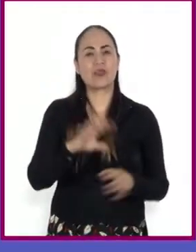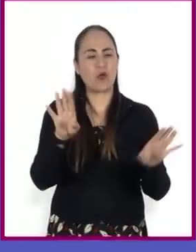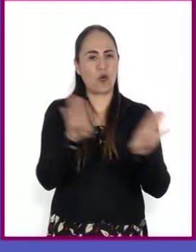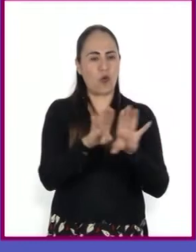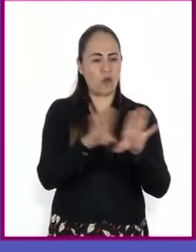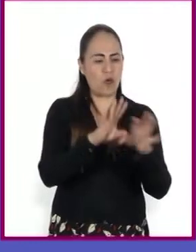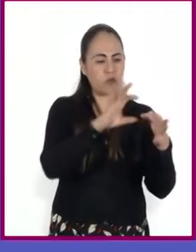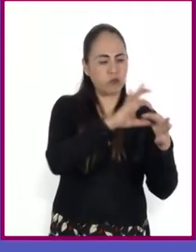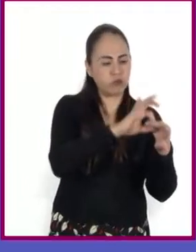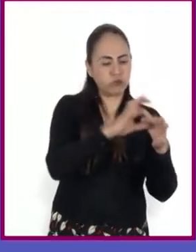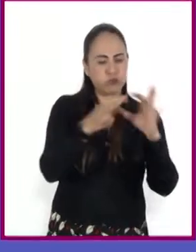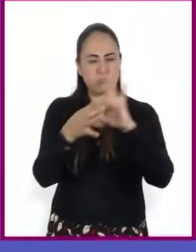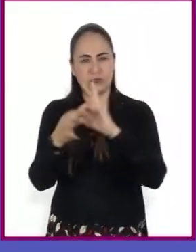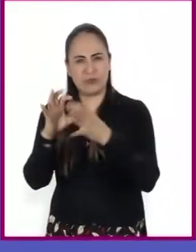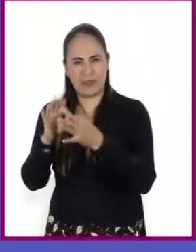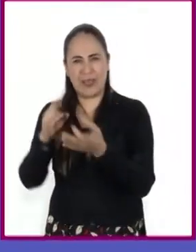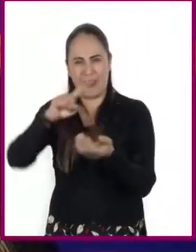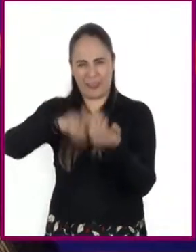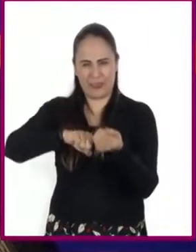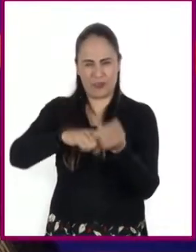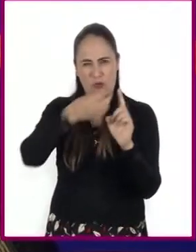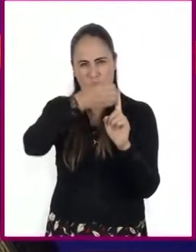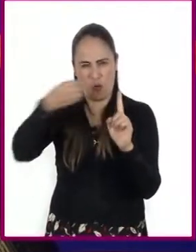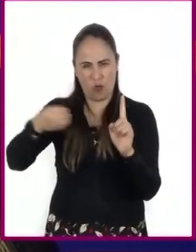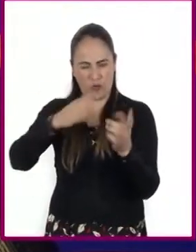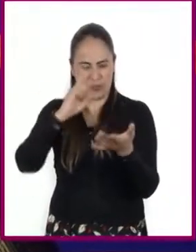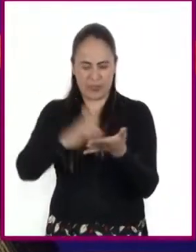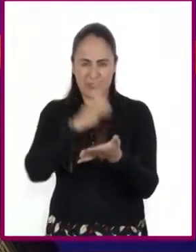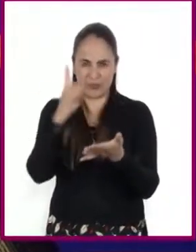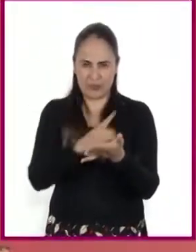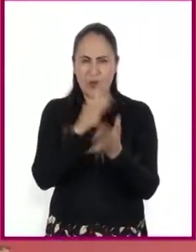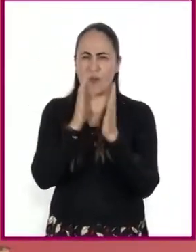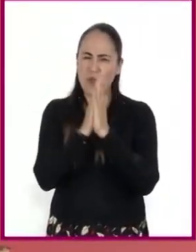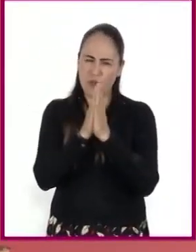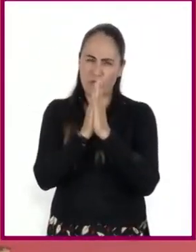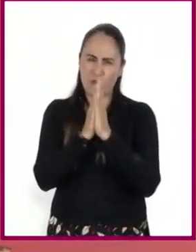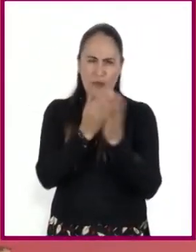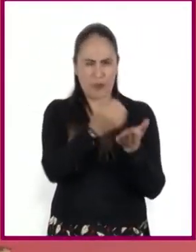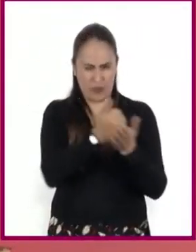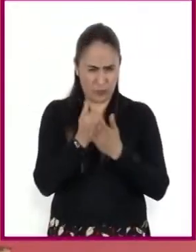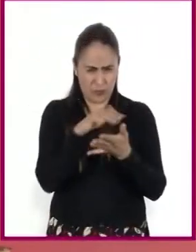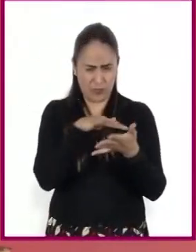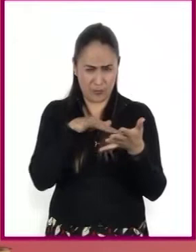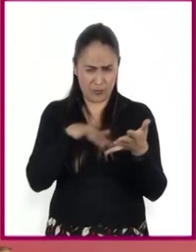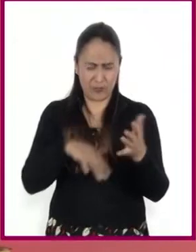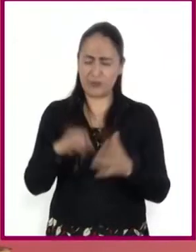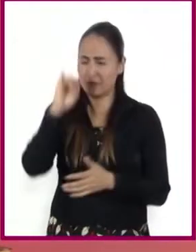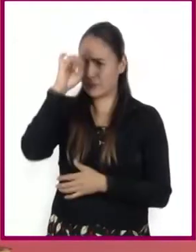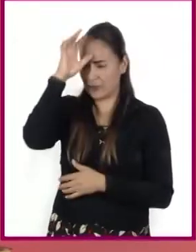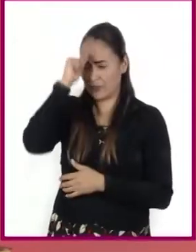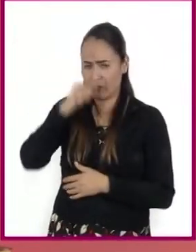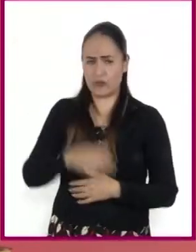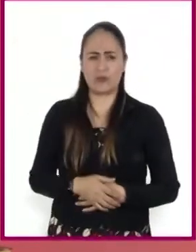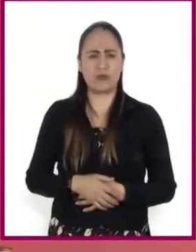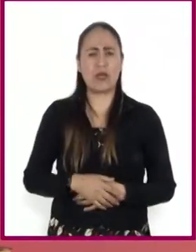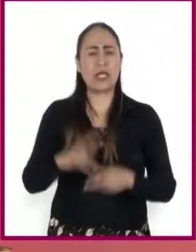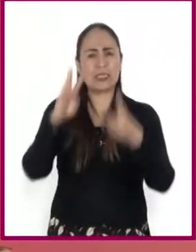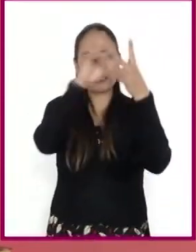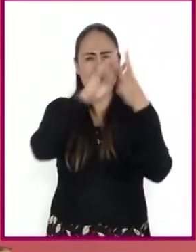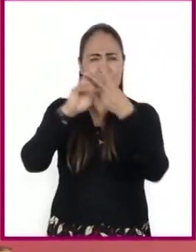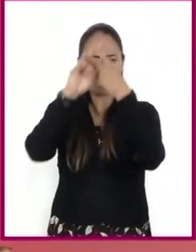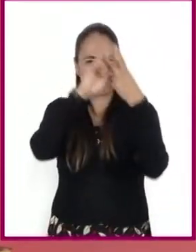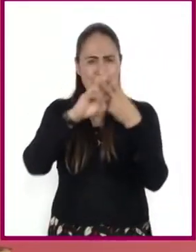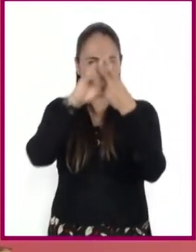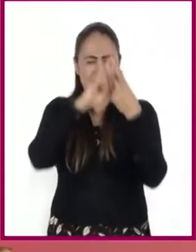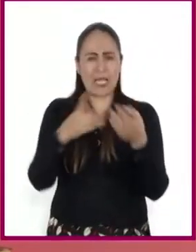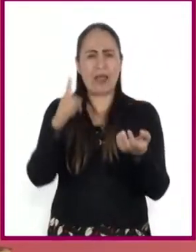las definiciones en el diccionario. Enrique, ¿me ayudas con la lectura? Claro que sí, maestra. El combustible de una estrella, y también su